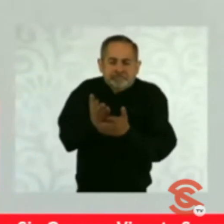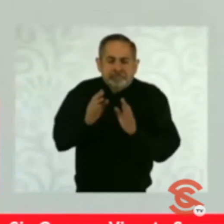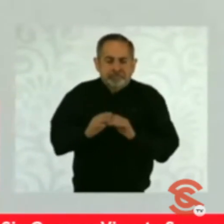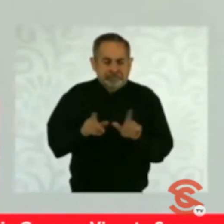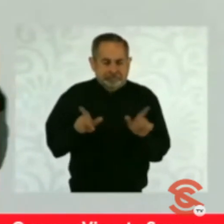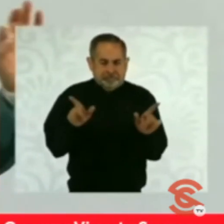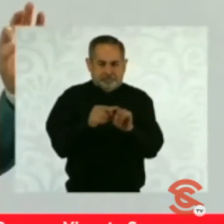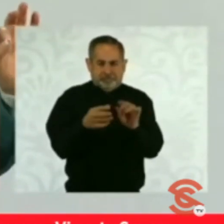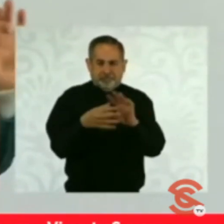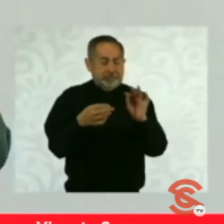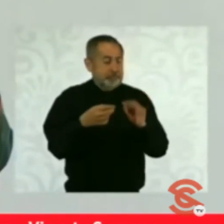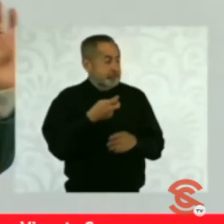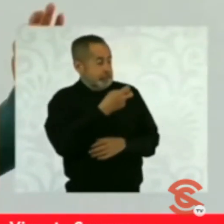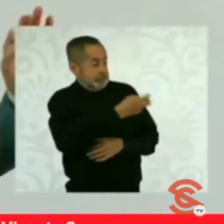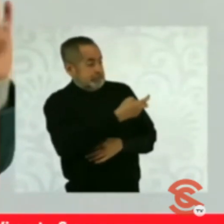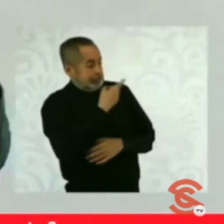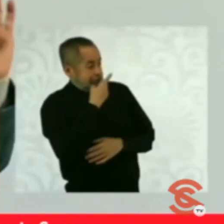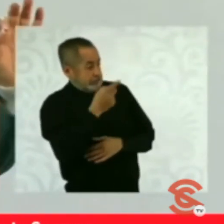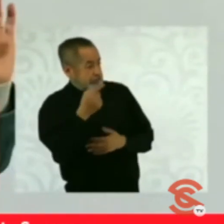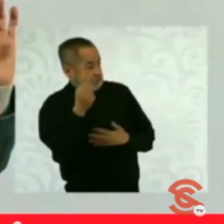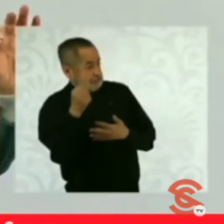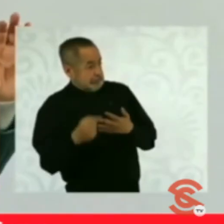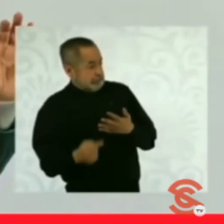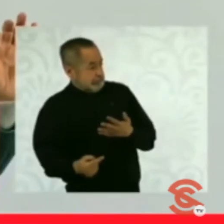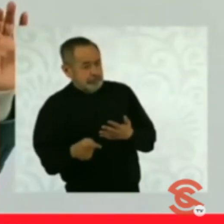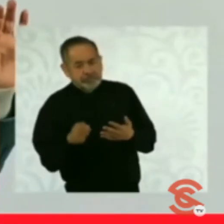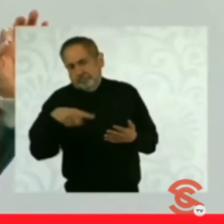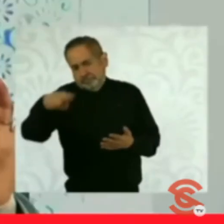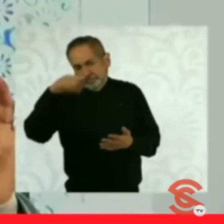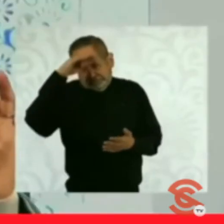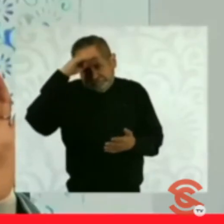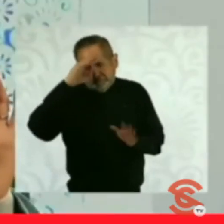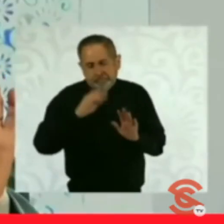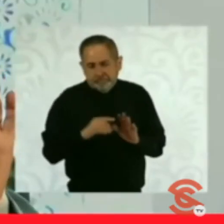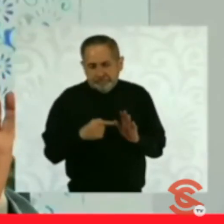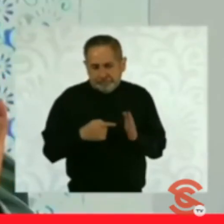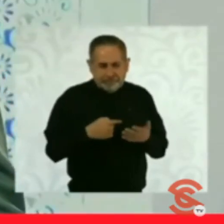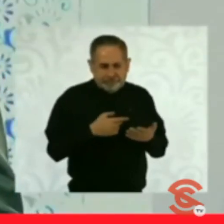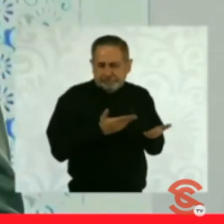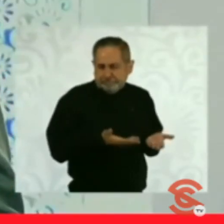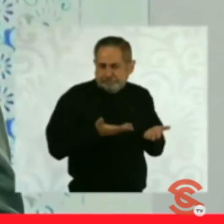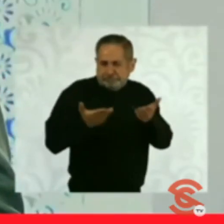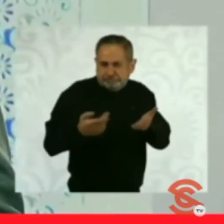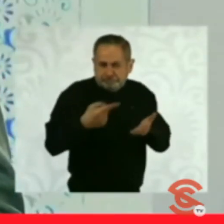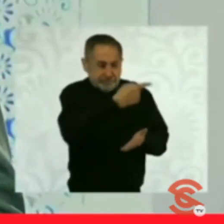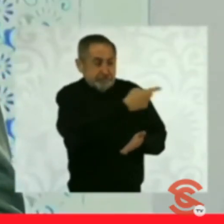Les estoy dando lo que dice y es importante que se lea.